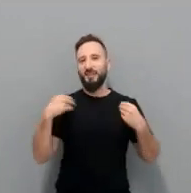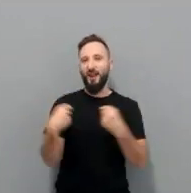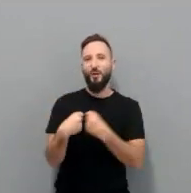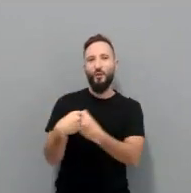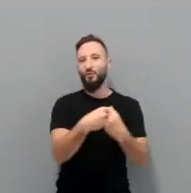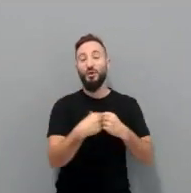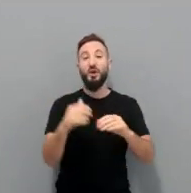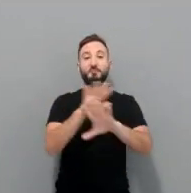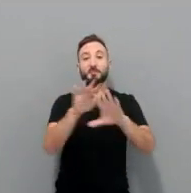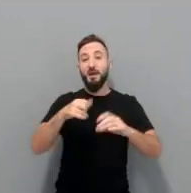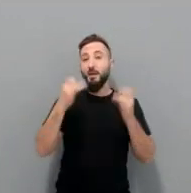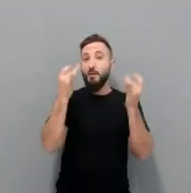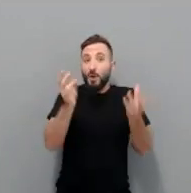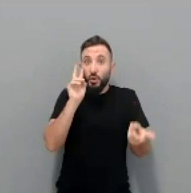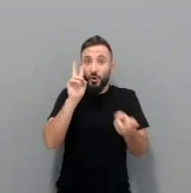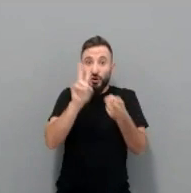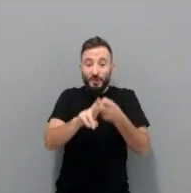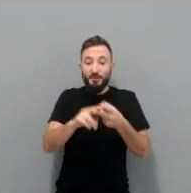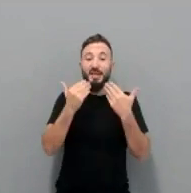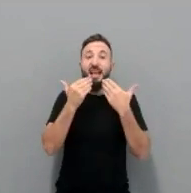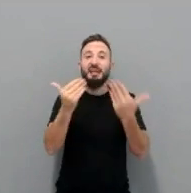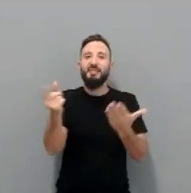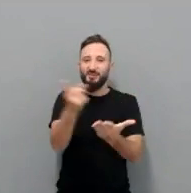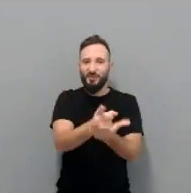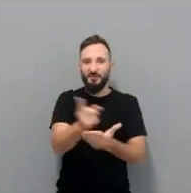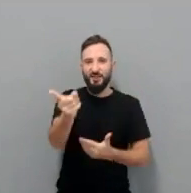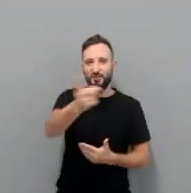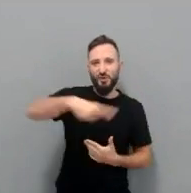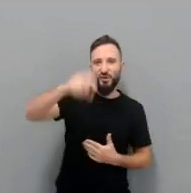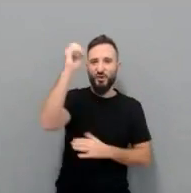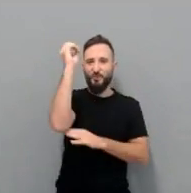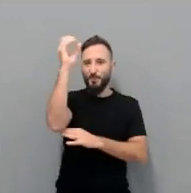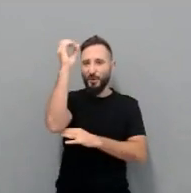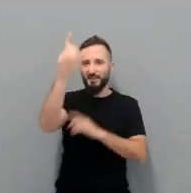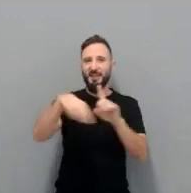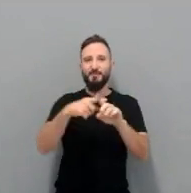nos vemos muy pronto y daros las gracias de nuevo, tanto a ponentes como